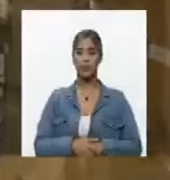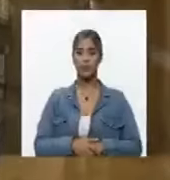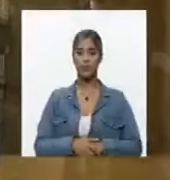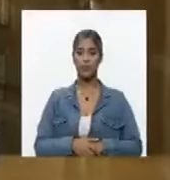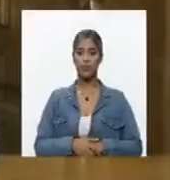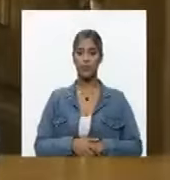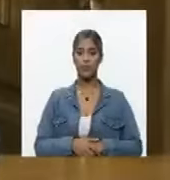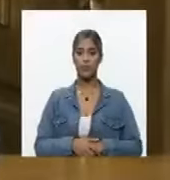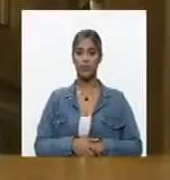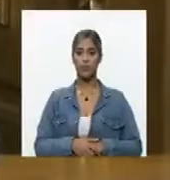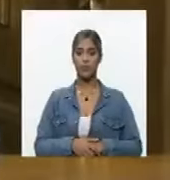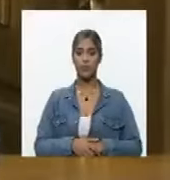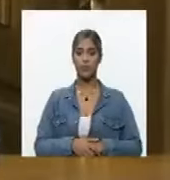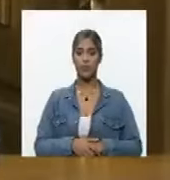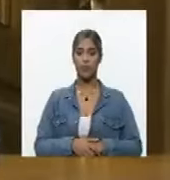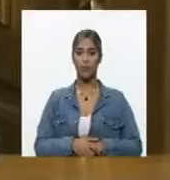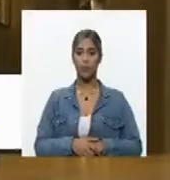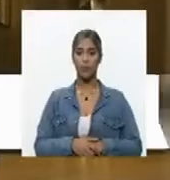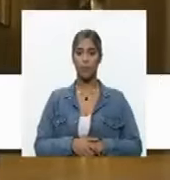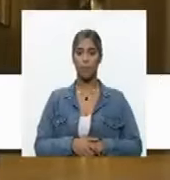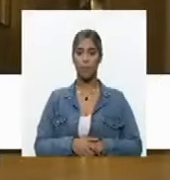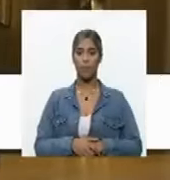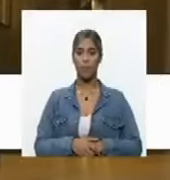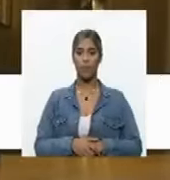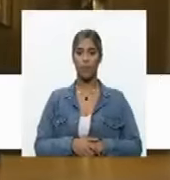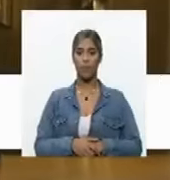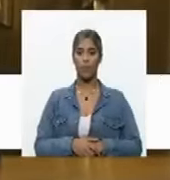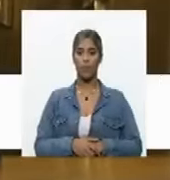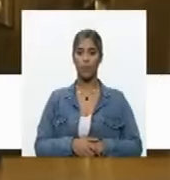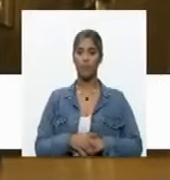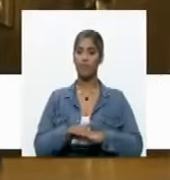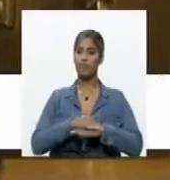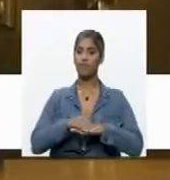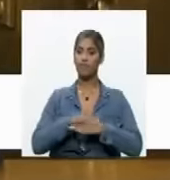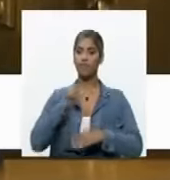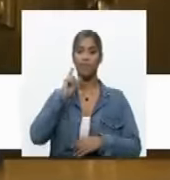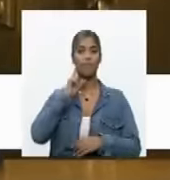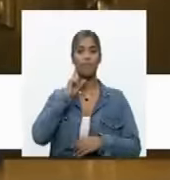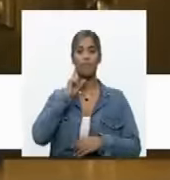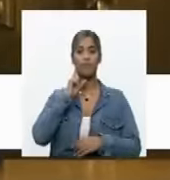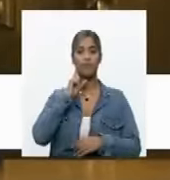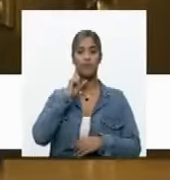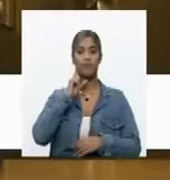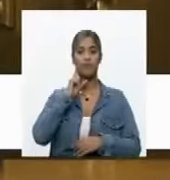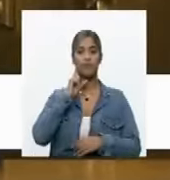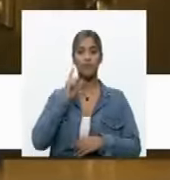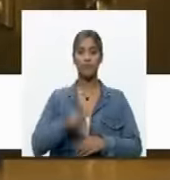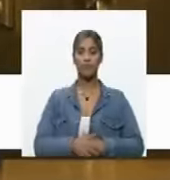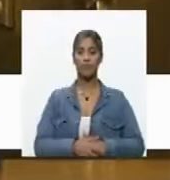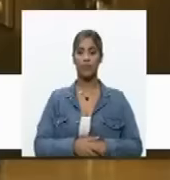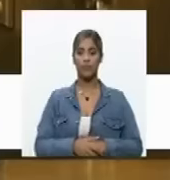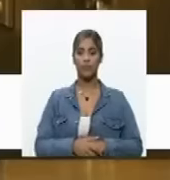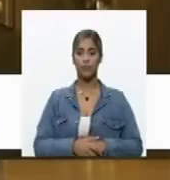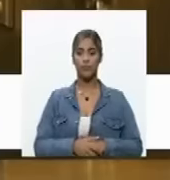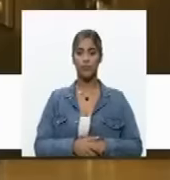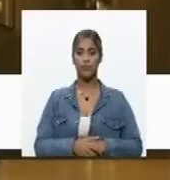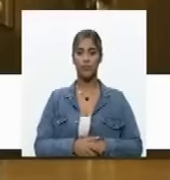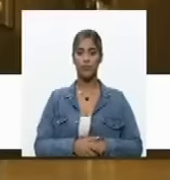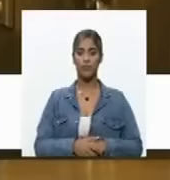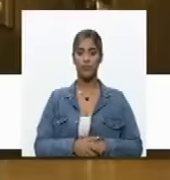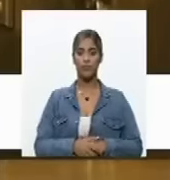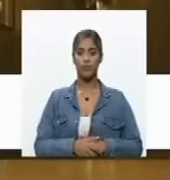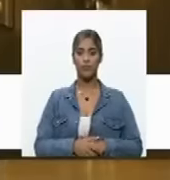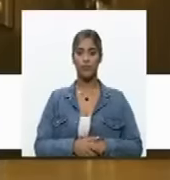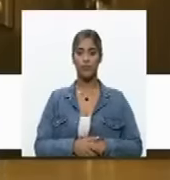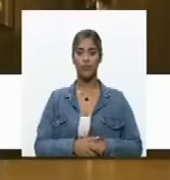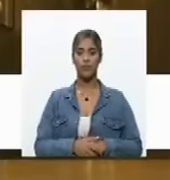comunicaciones suscritas por los diputados principales indicados en lista anexa solicitando permiso para ausentarse e incorporar a sus suplentes respectivos. Luego